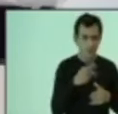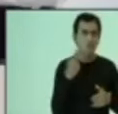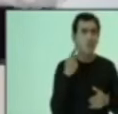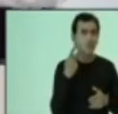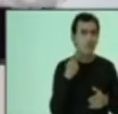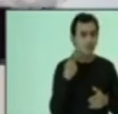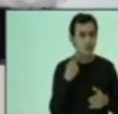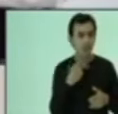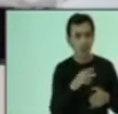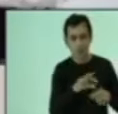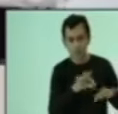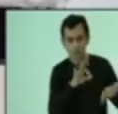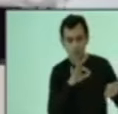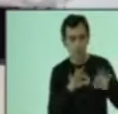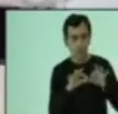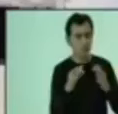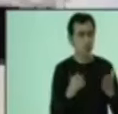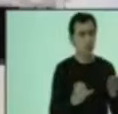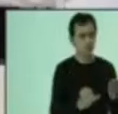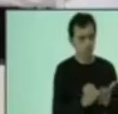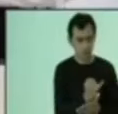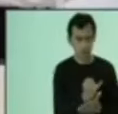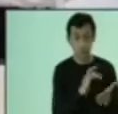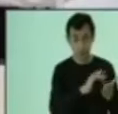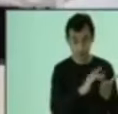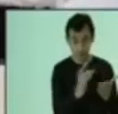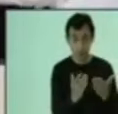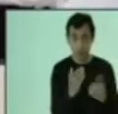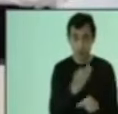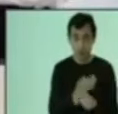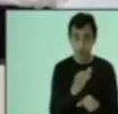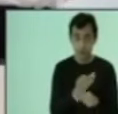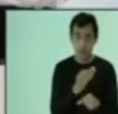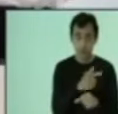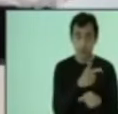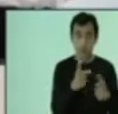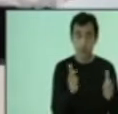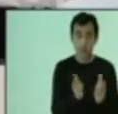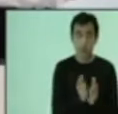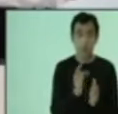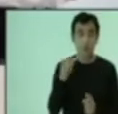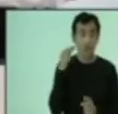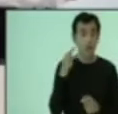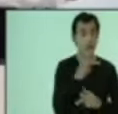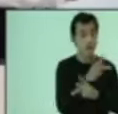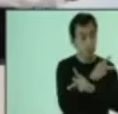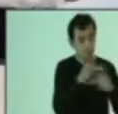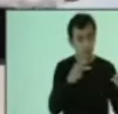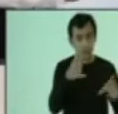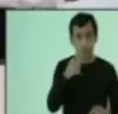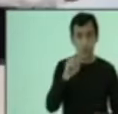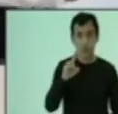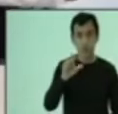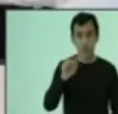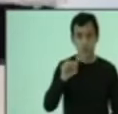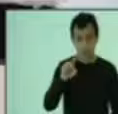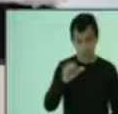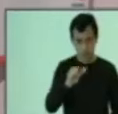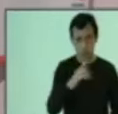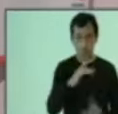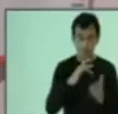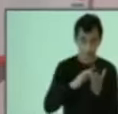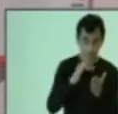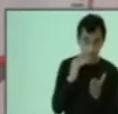pública. Muchísimas gracias. Damos el uso de la voz ahora a la abanderada de Todos por Veracruz, Yolanda Nayeli del Valle Toca.